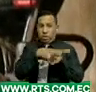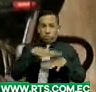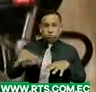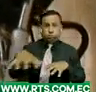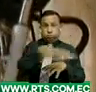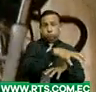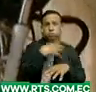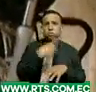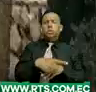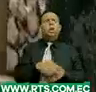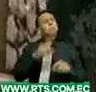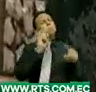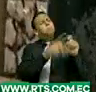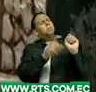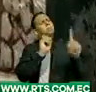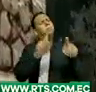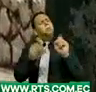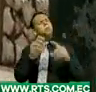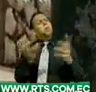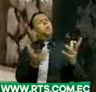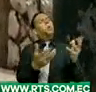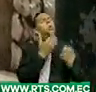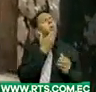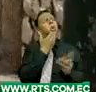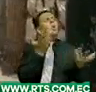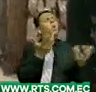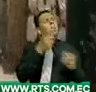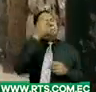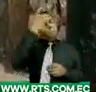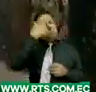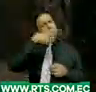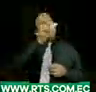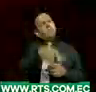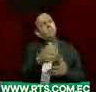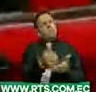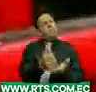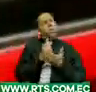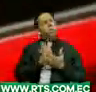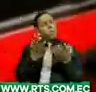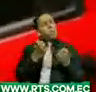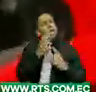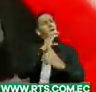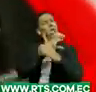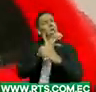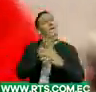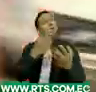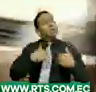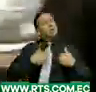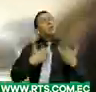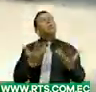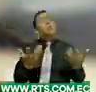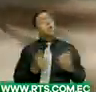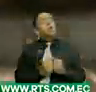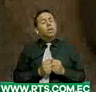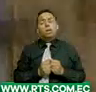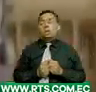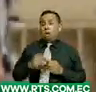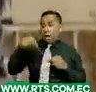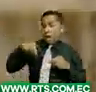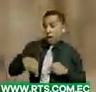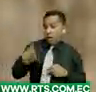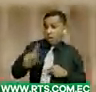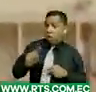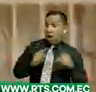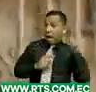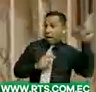del tema, sino que además direccionan a otro lugar para hacer el trámite. En Yaguachi dice que sí dan ese carnet. En Yaguachi, sí, pero aquí lo mandan allá